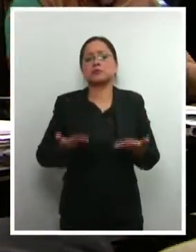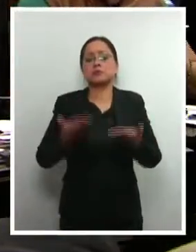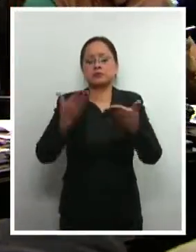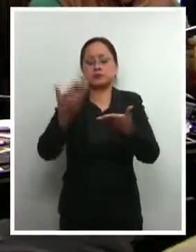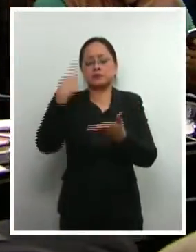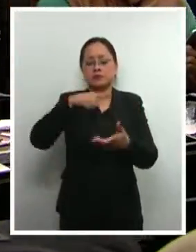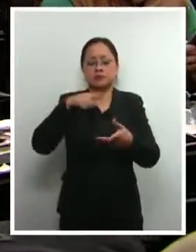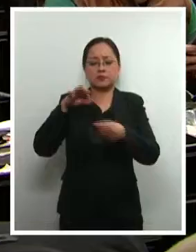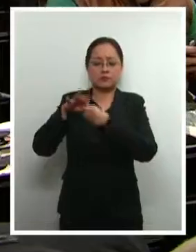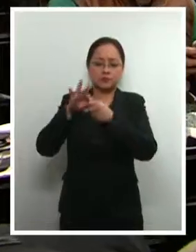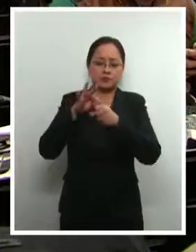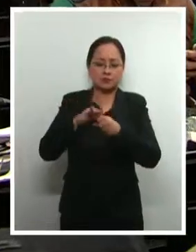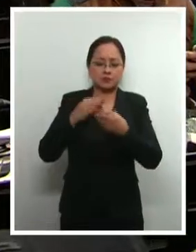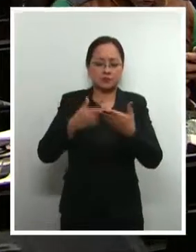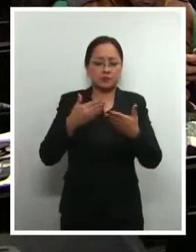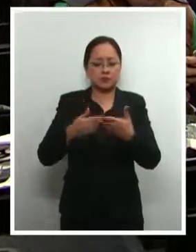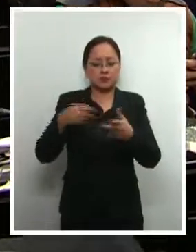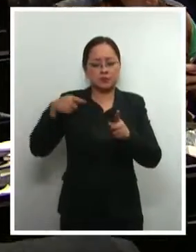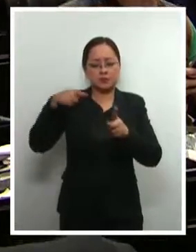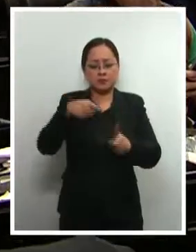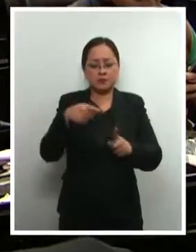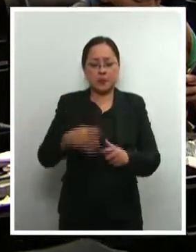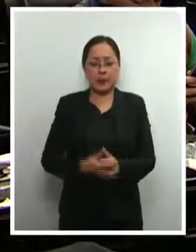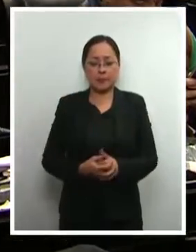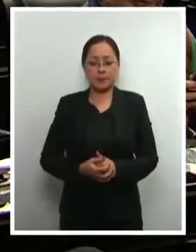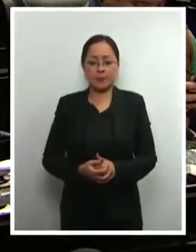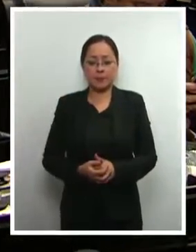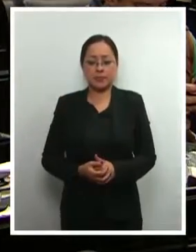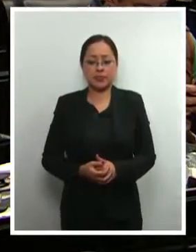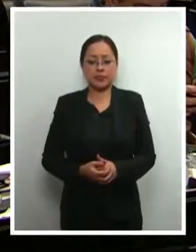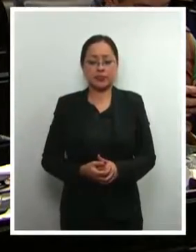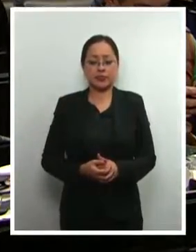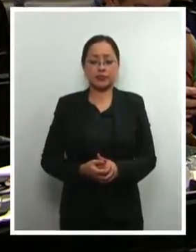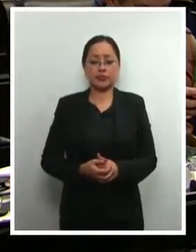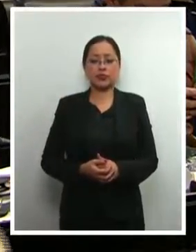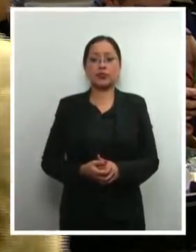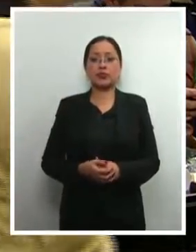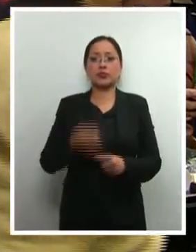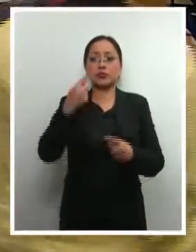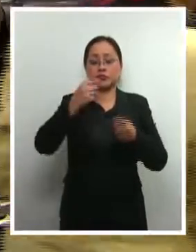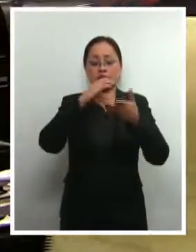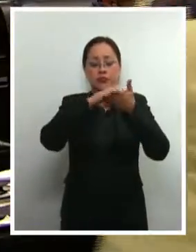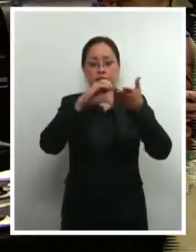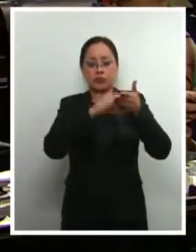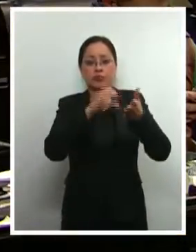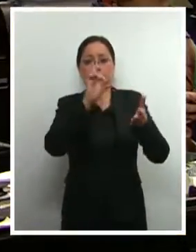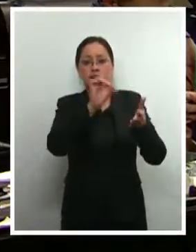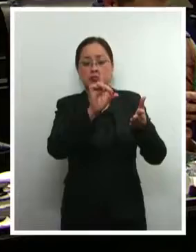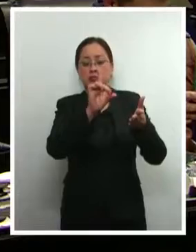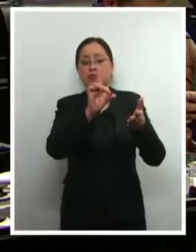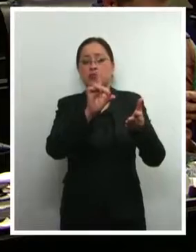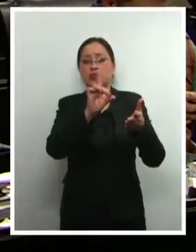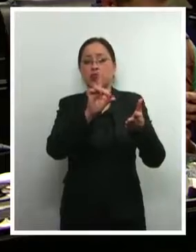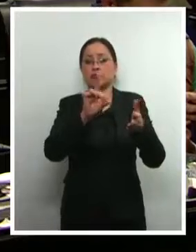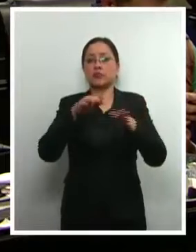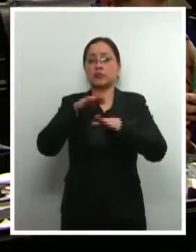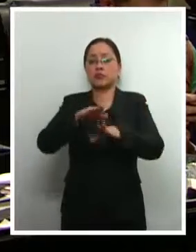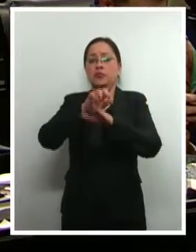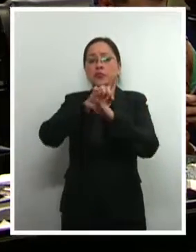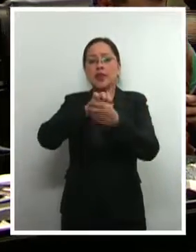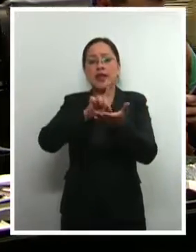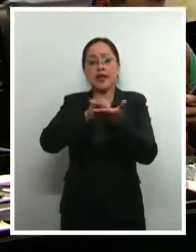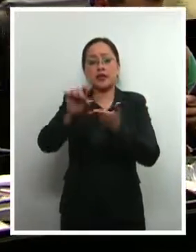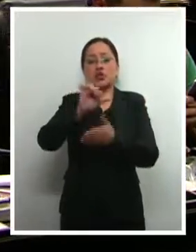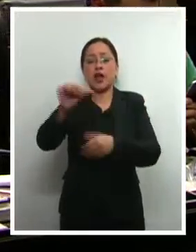esta votación nominal en lo particular. En este apartado D habla sobre los derechos de las